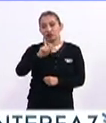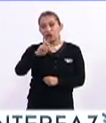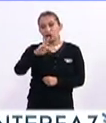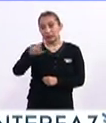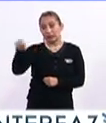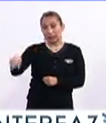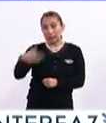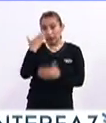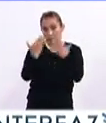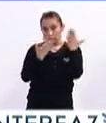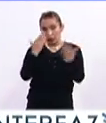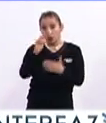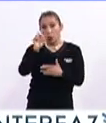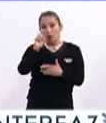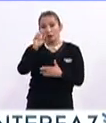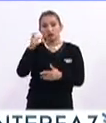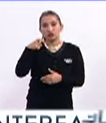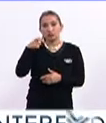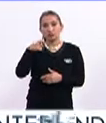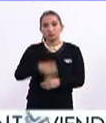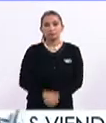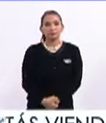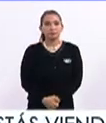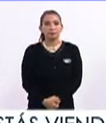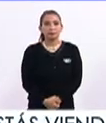Ella estudia en la UAM Xochimilco.